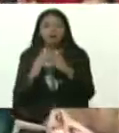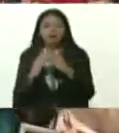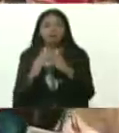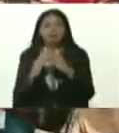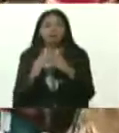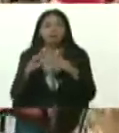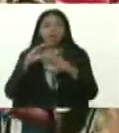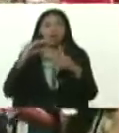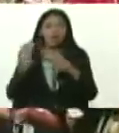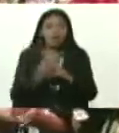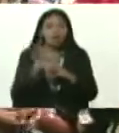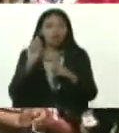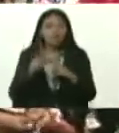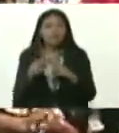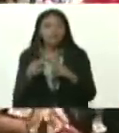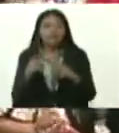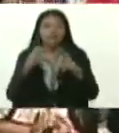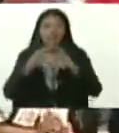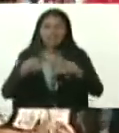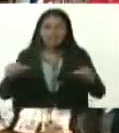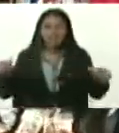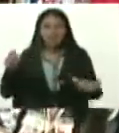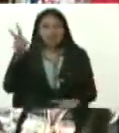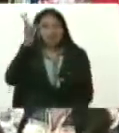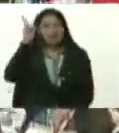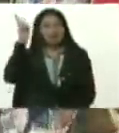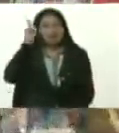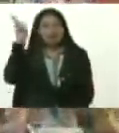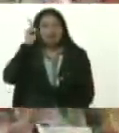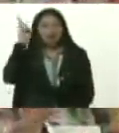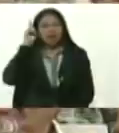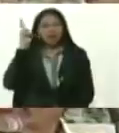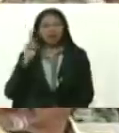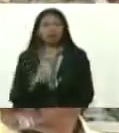la cultura, las tierras indígenas.